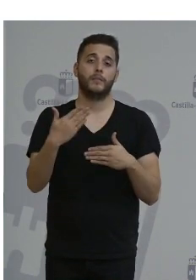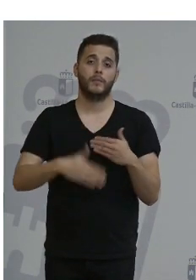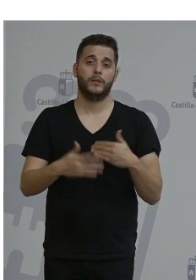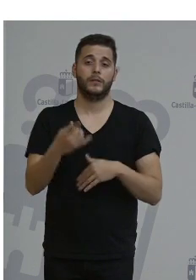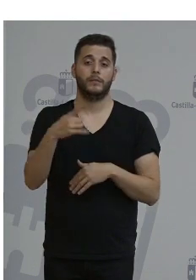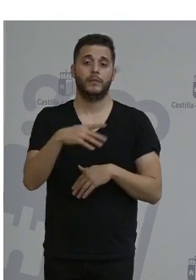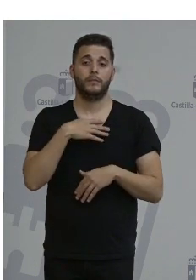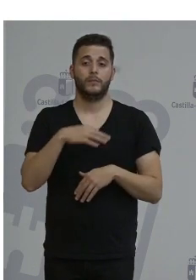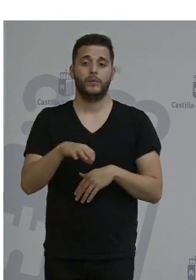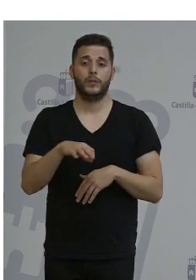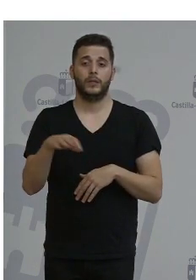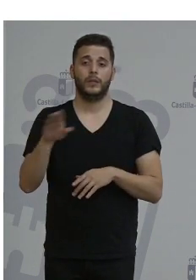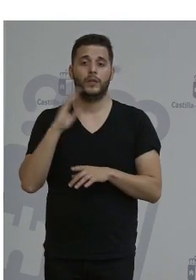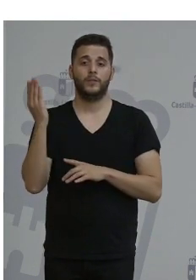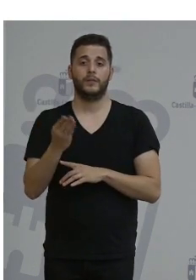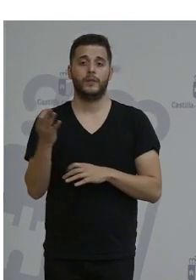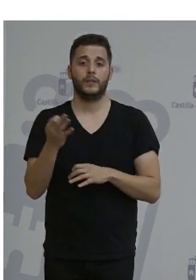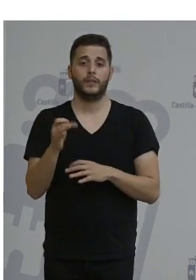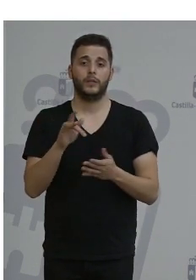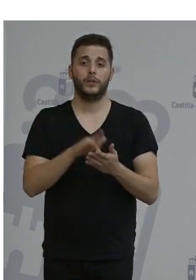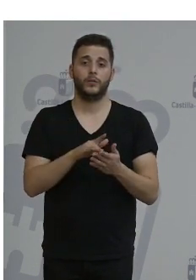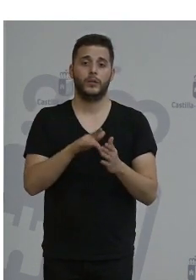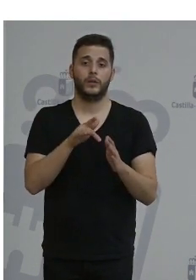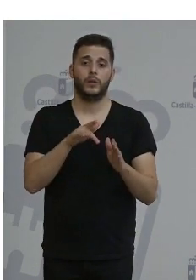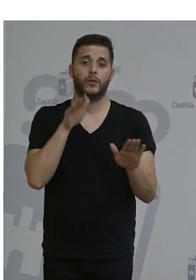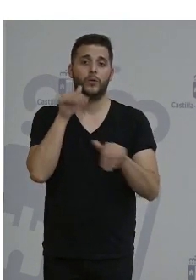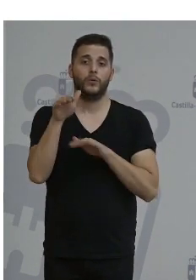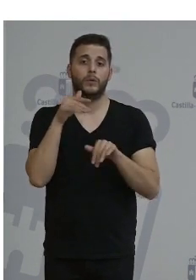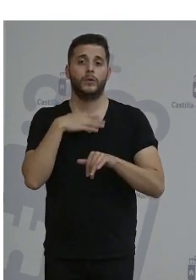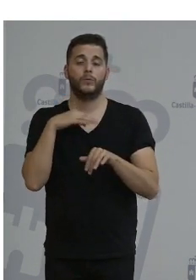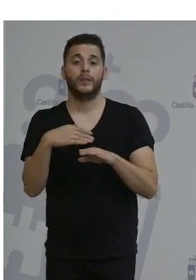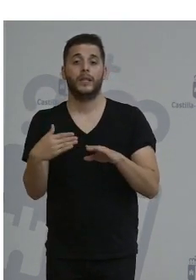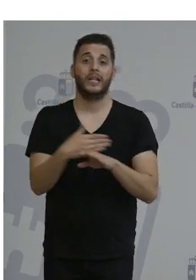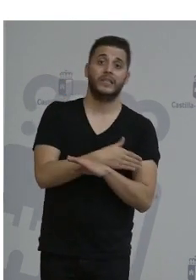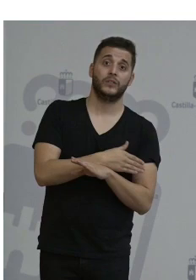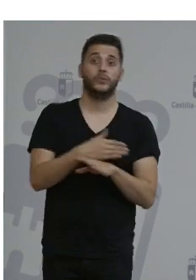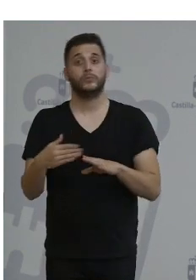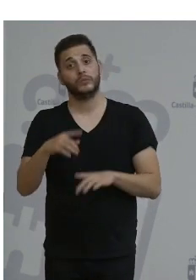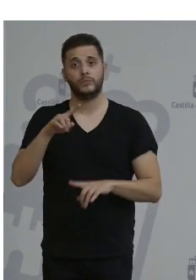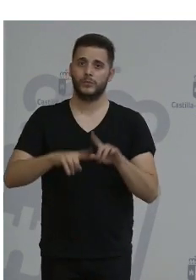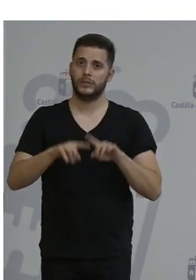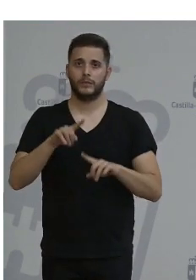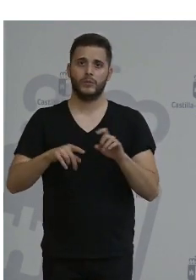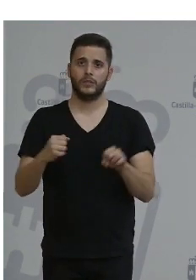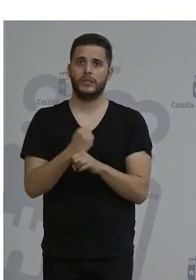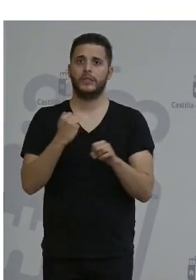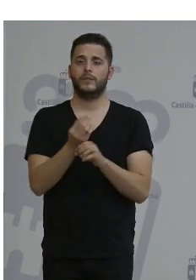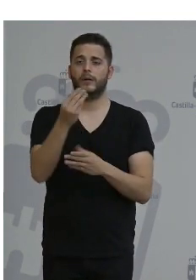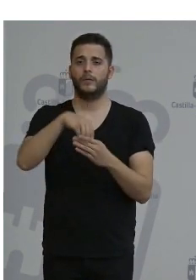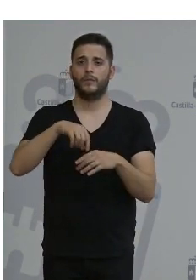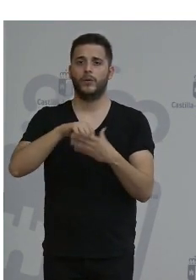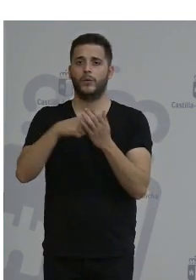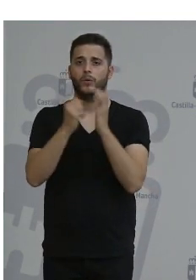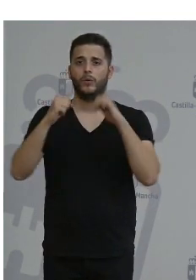puede condicionar el que las convocatorias sean antes o después, van a ser los trabajos que se están realizando en el ámbito del convenio